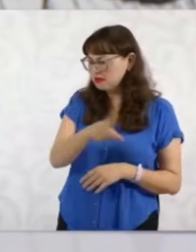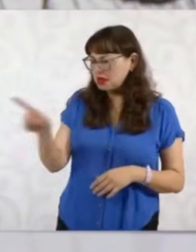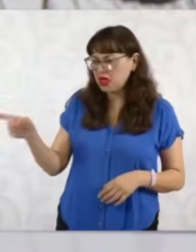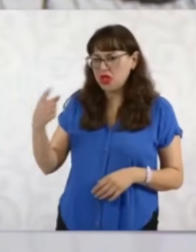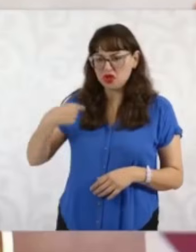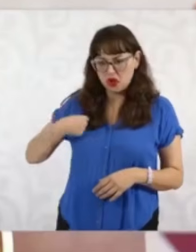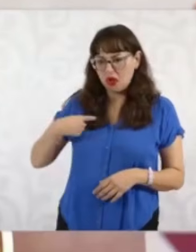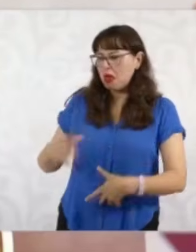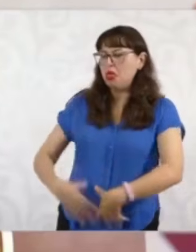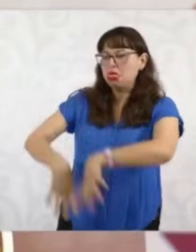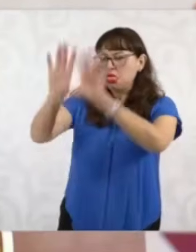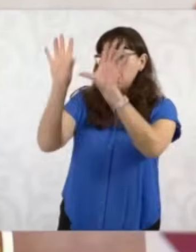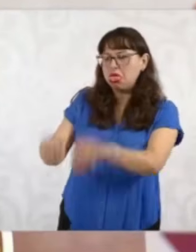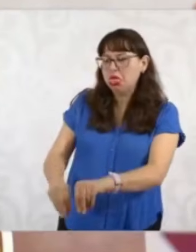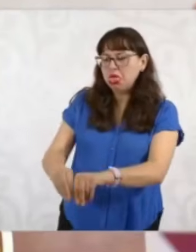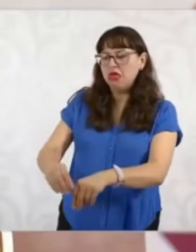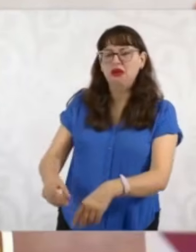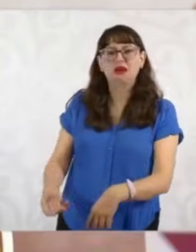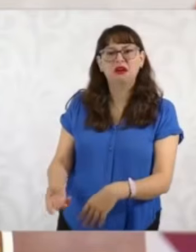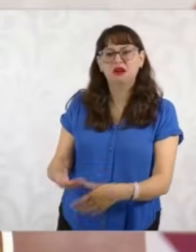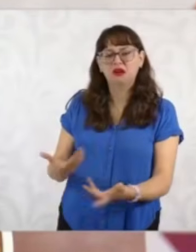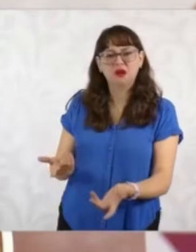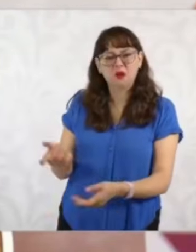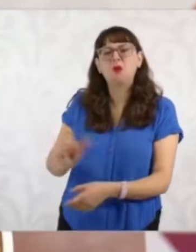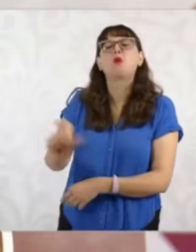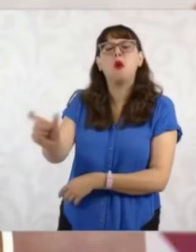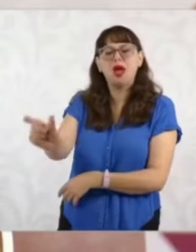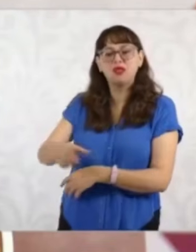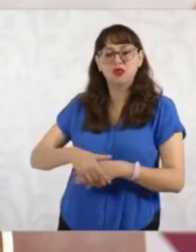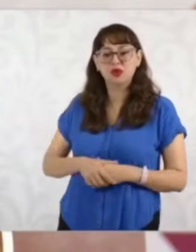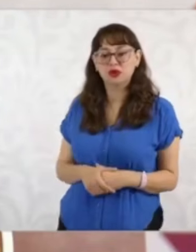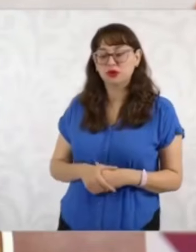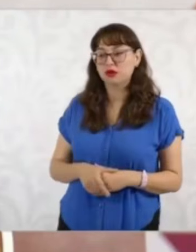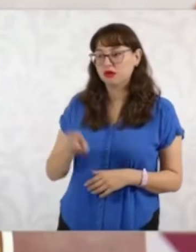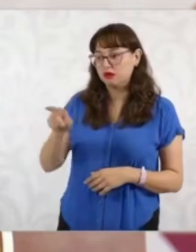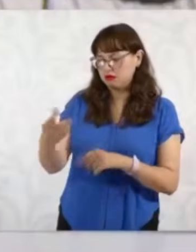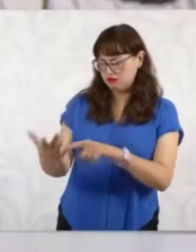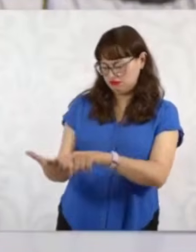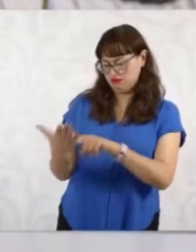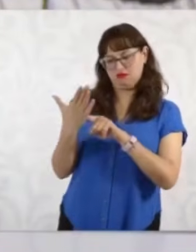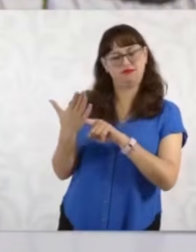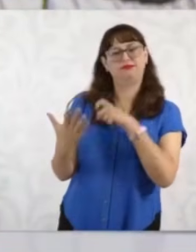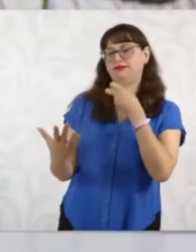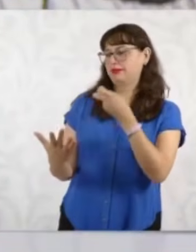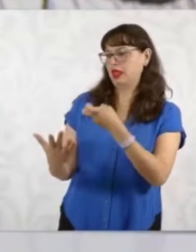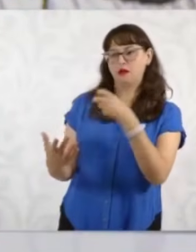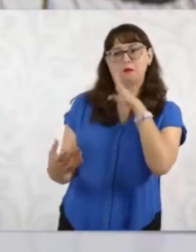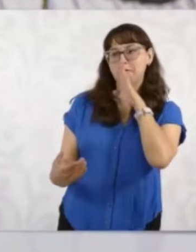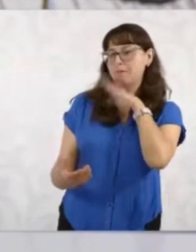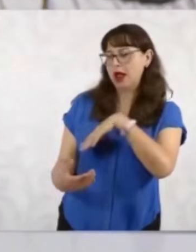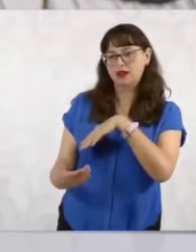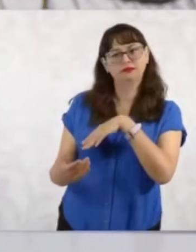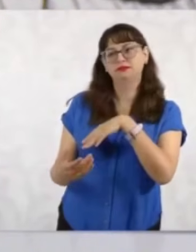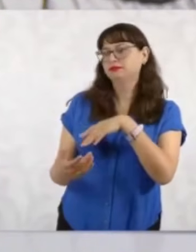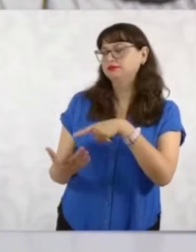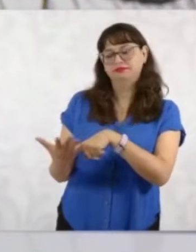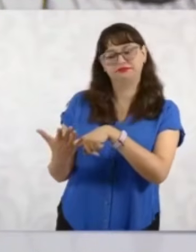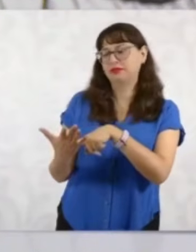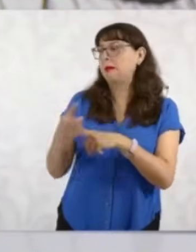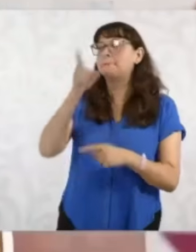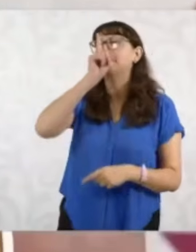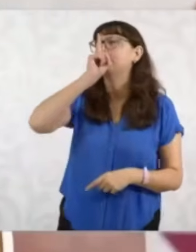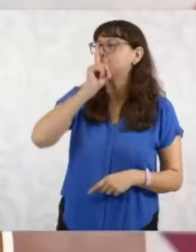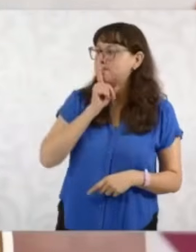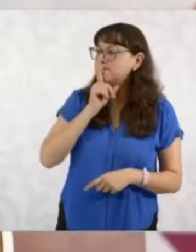díganme ustedes, ¿cuándo se ha censurado? Una cosa es que no estemos de acuerdo con lo que publiquen y aquí